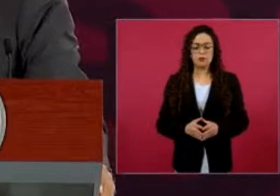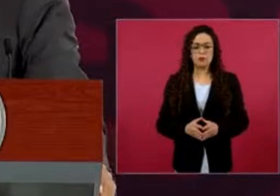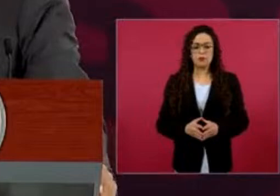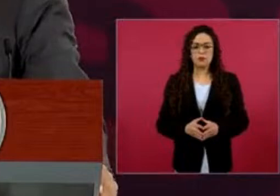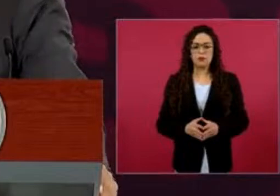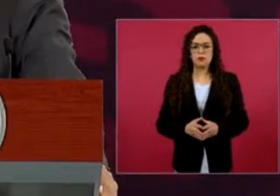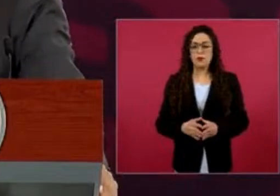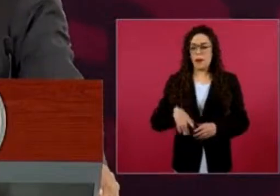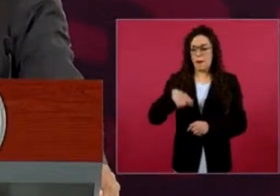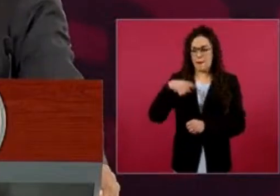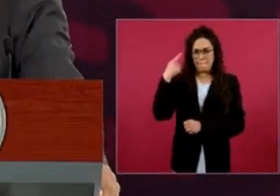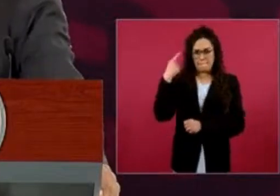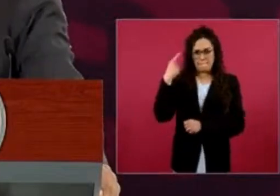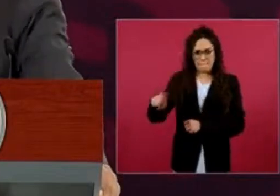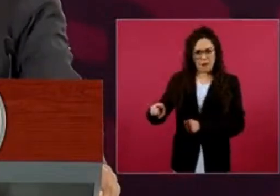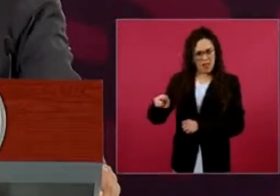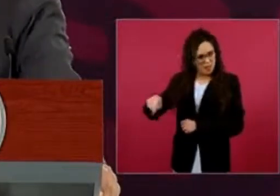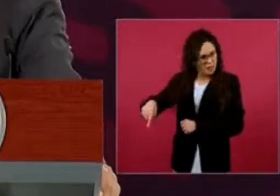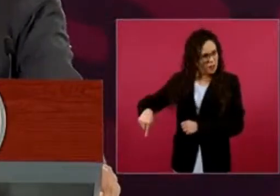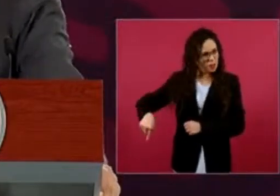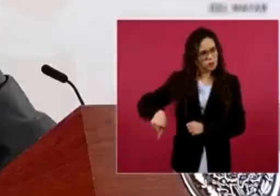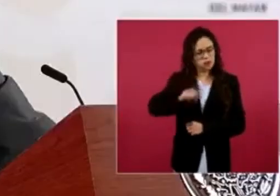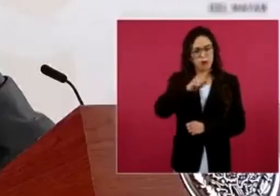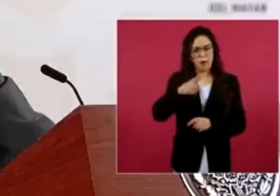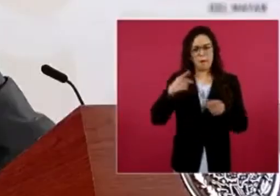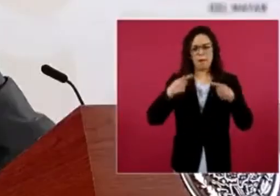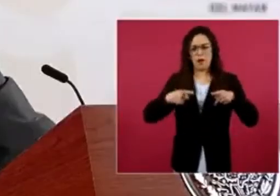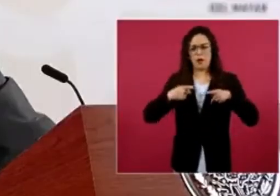se masacrara a personas